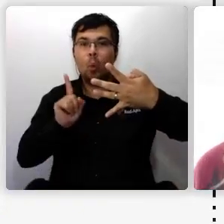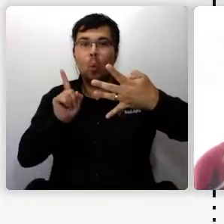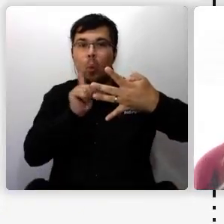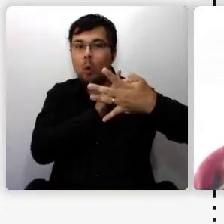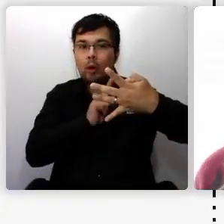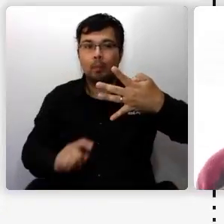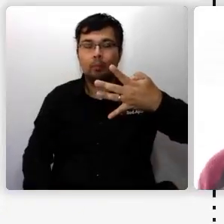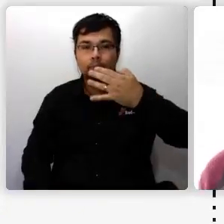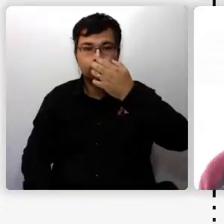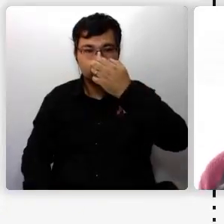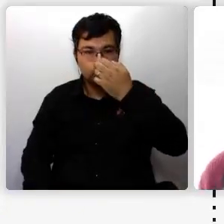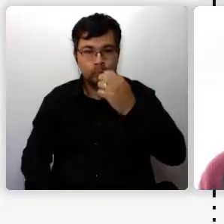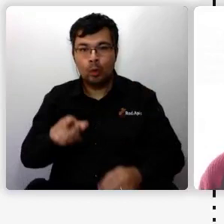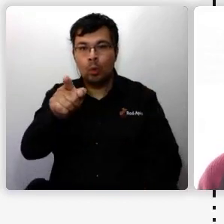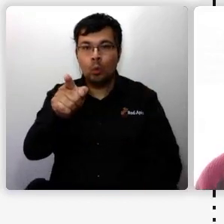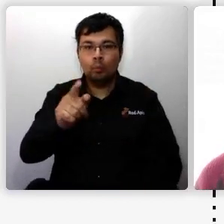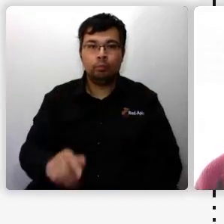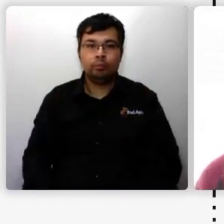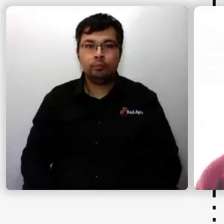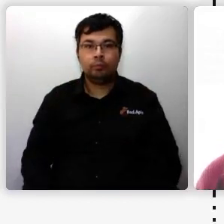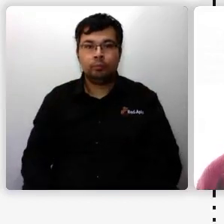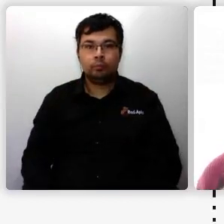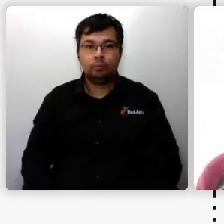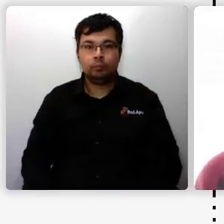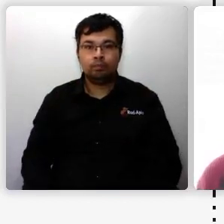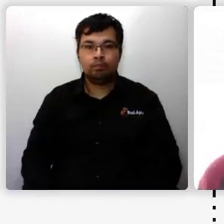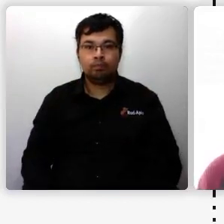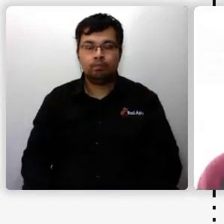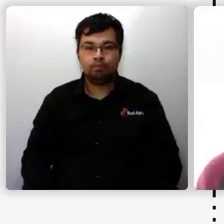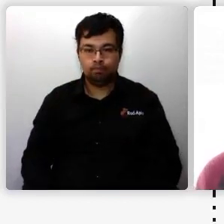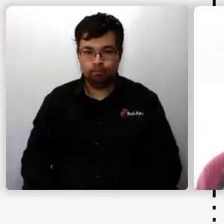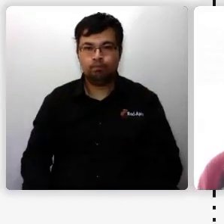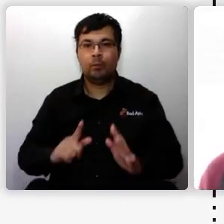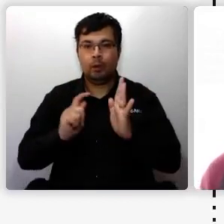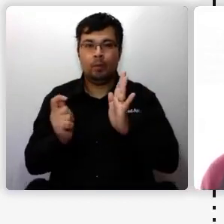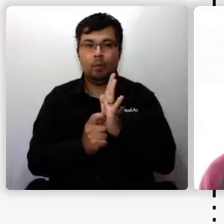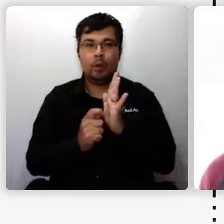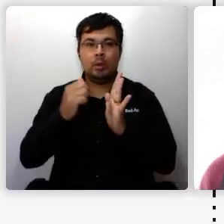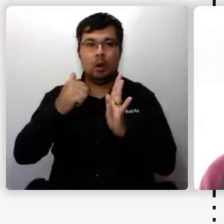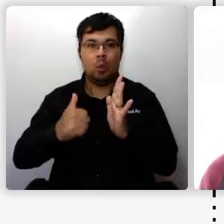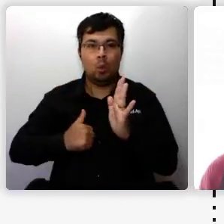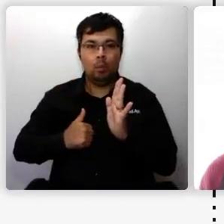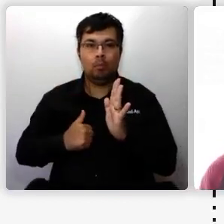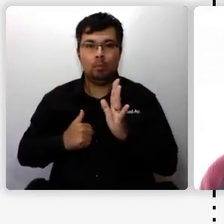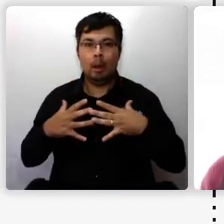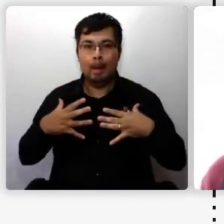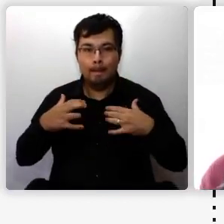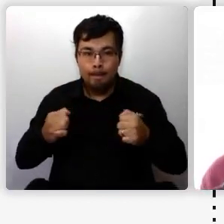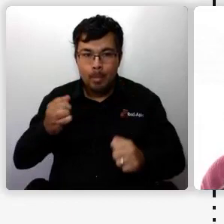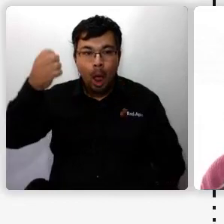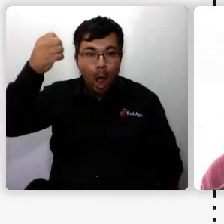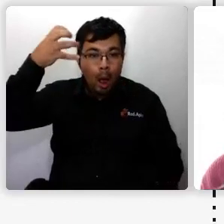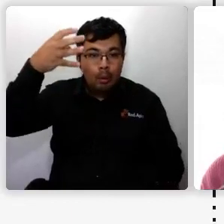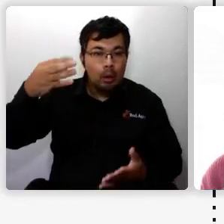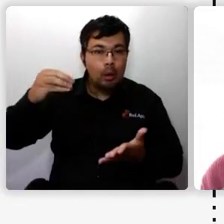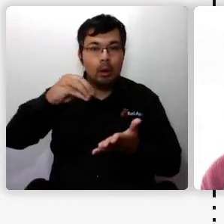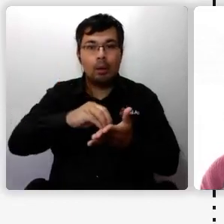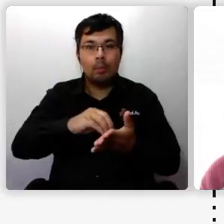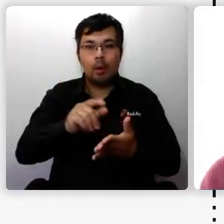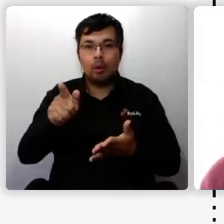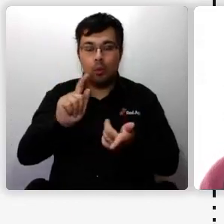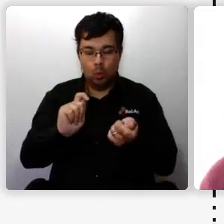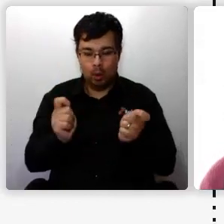último. Ponte al día y adáptate a los cambios. Fundamental. Necesitamos estar al día con respecto a nuestra industria, a nuestra